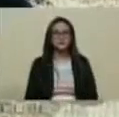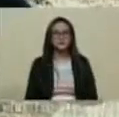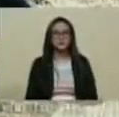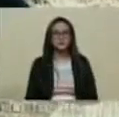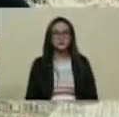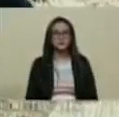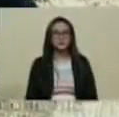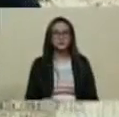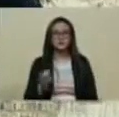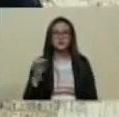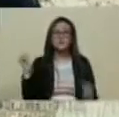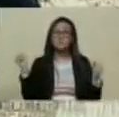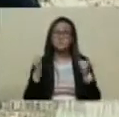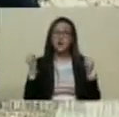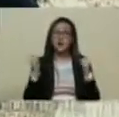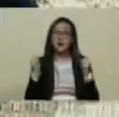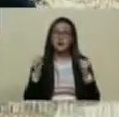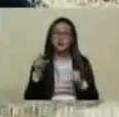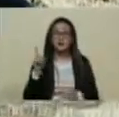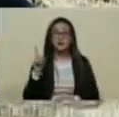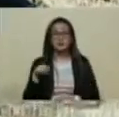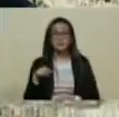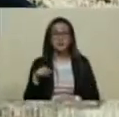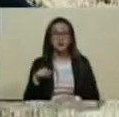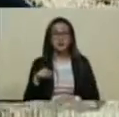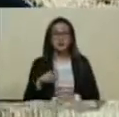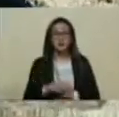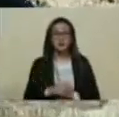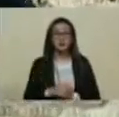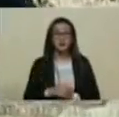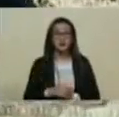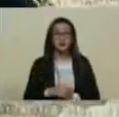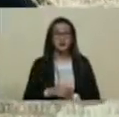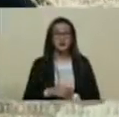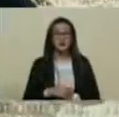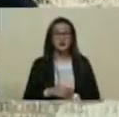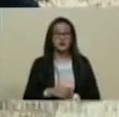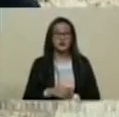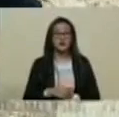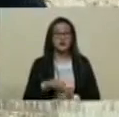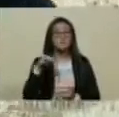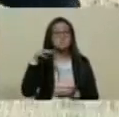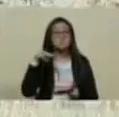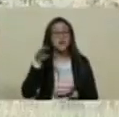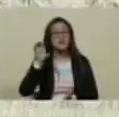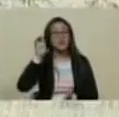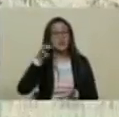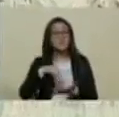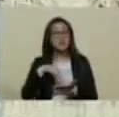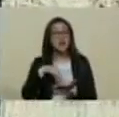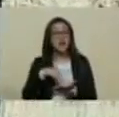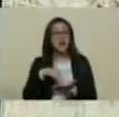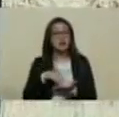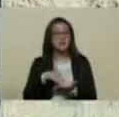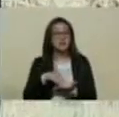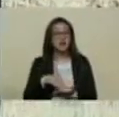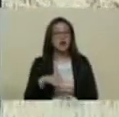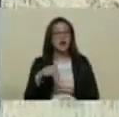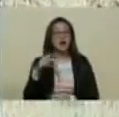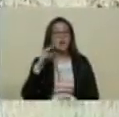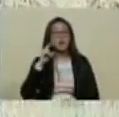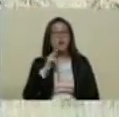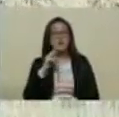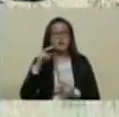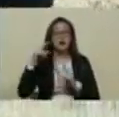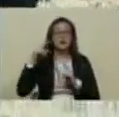El estado Mérida y el estado bolivariano de Miranda. Así que Bolívar, Táchira, Nueva